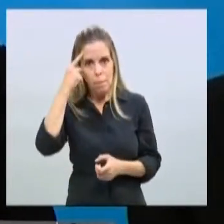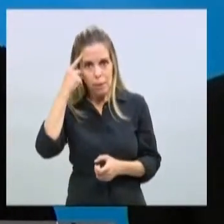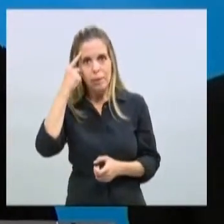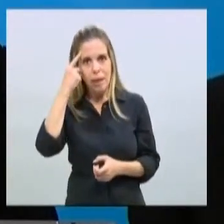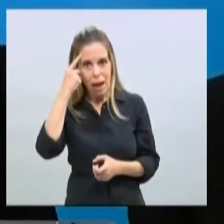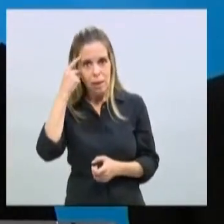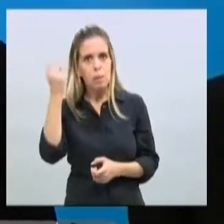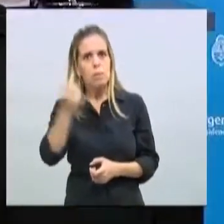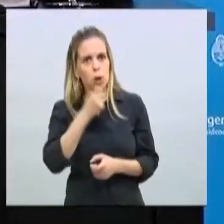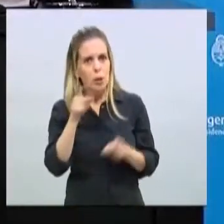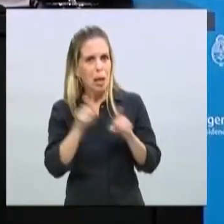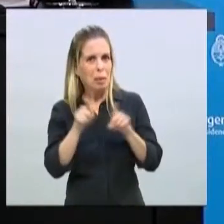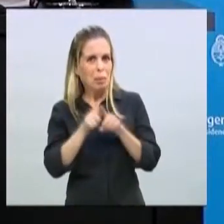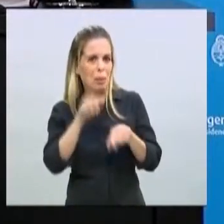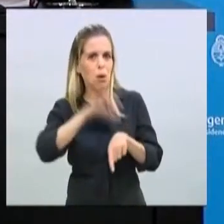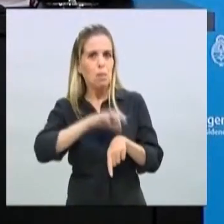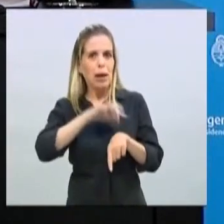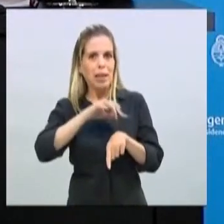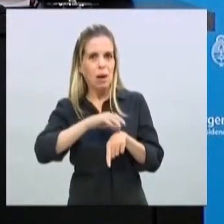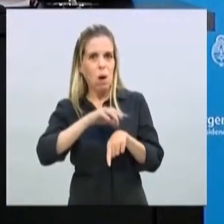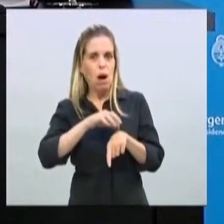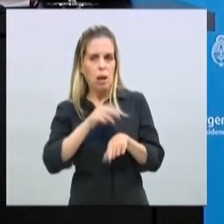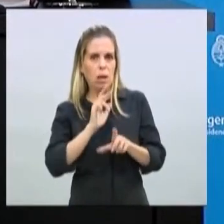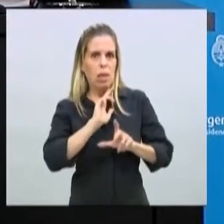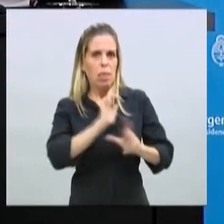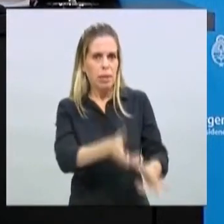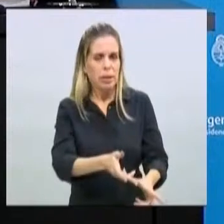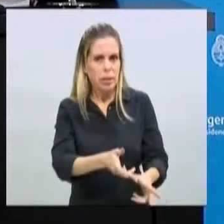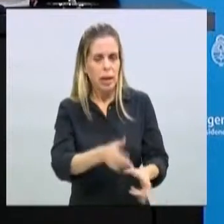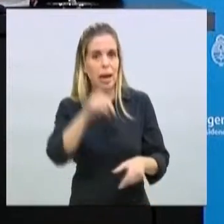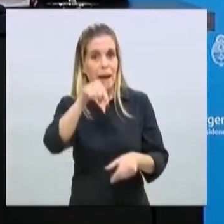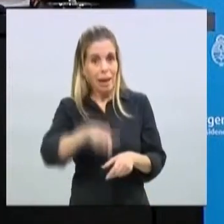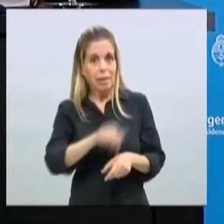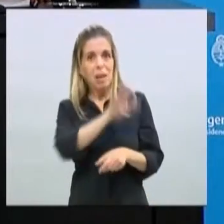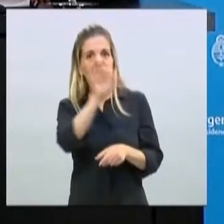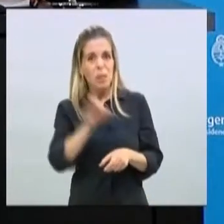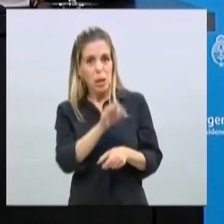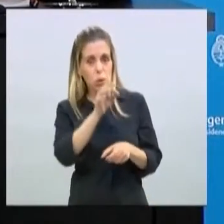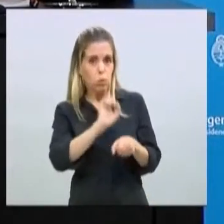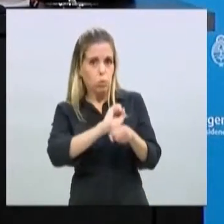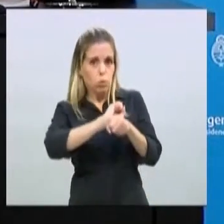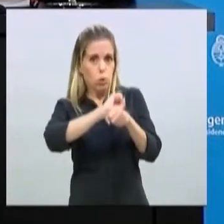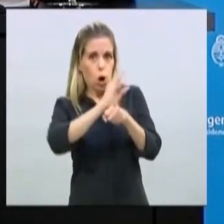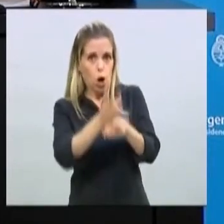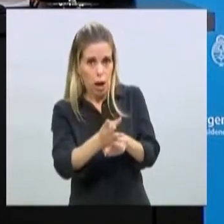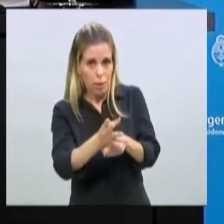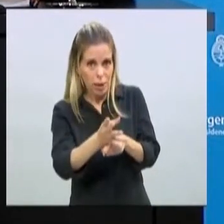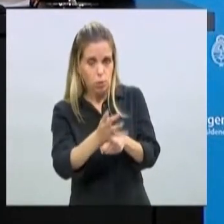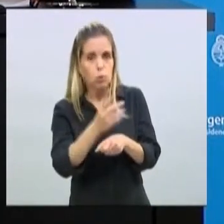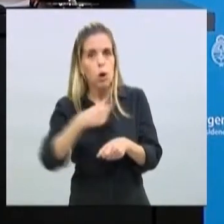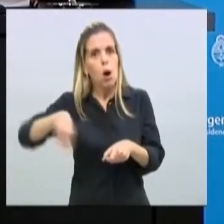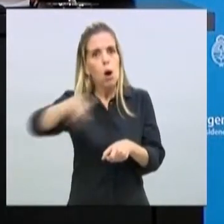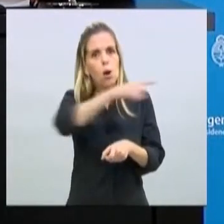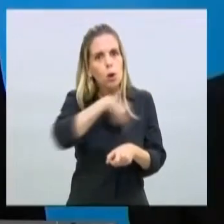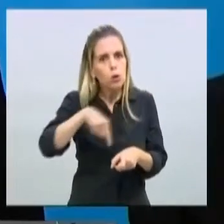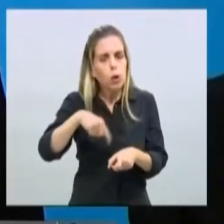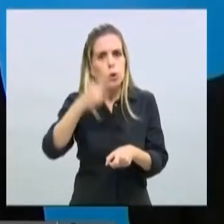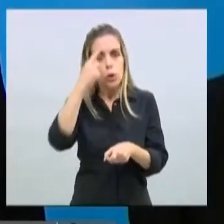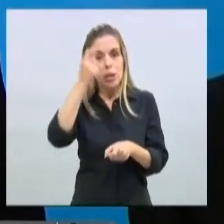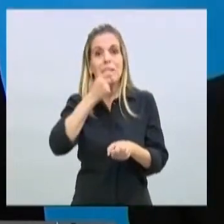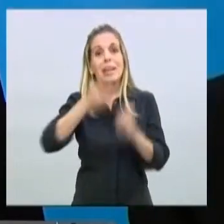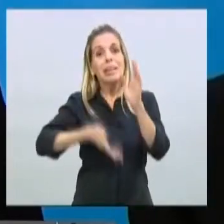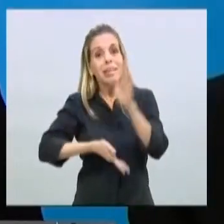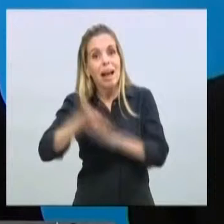decir el doctor Kahn, que este es un virus que nosotros salimos a buscar, no nos